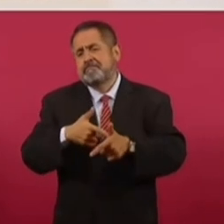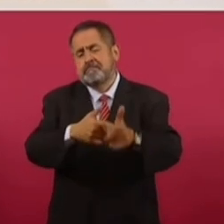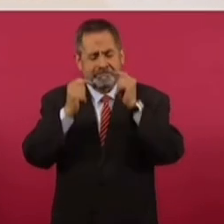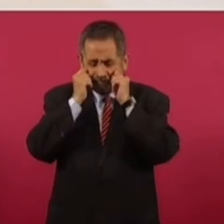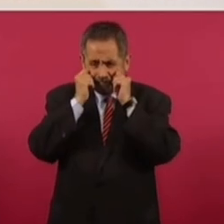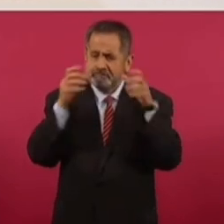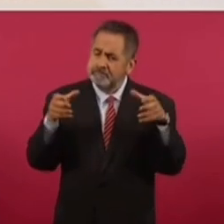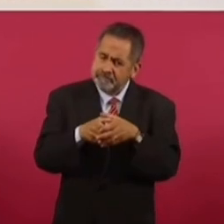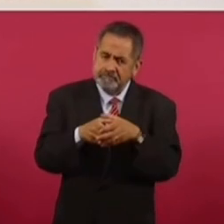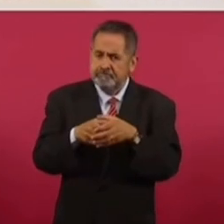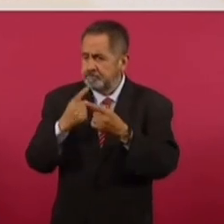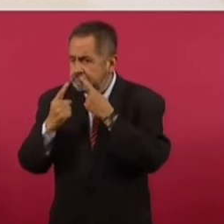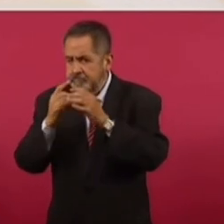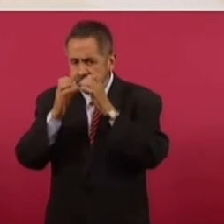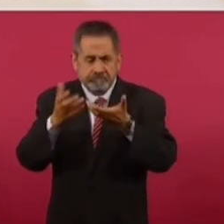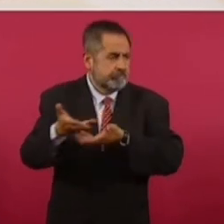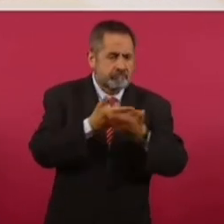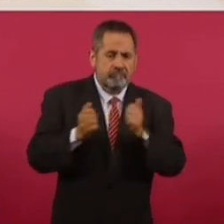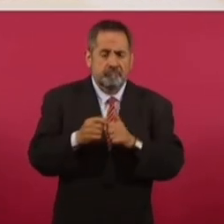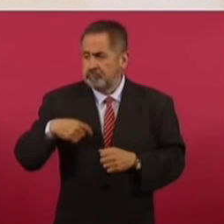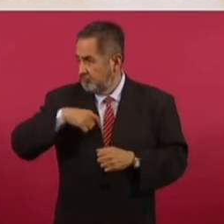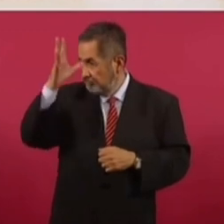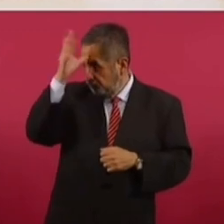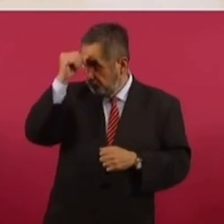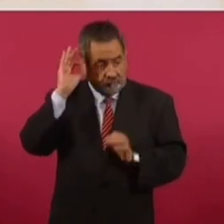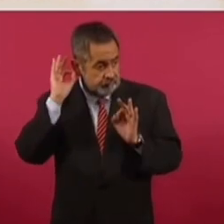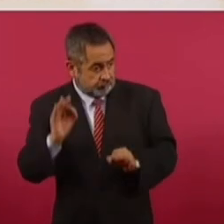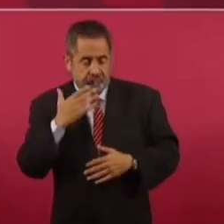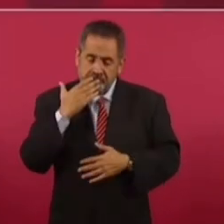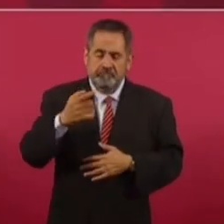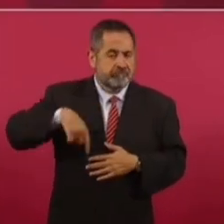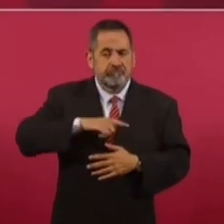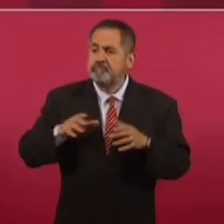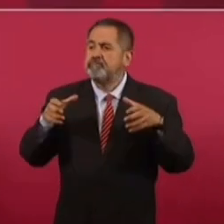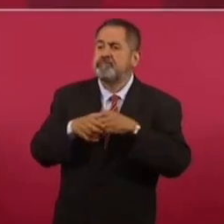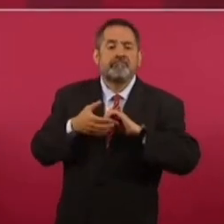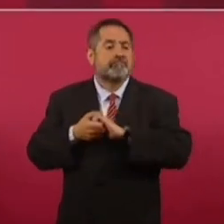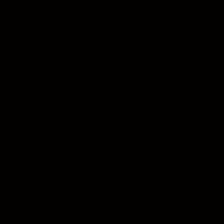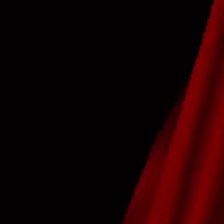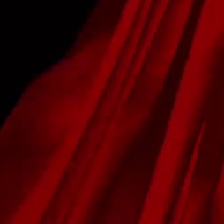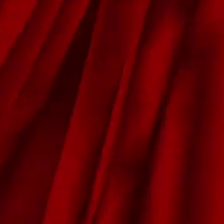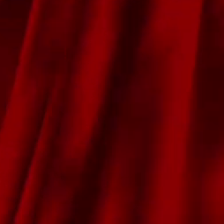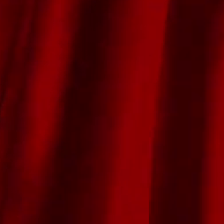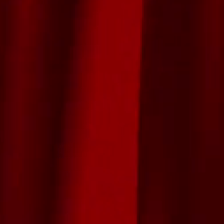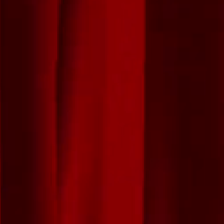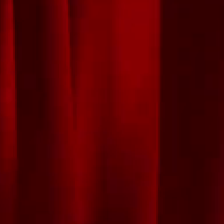Pero tenemos que dialogar, ponernos de acuerdo y buscar la unidad de toda América.